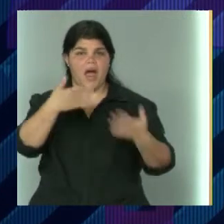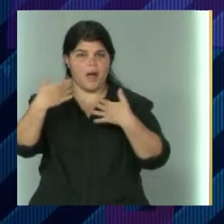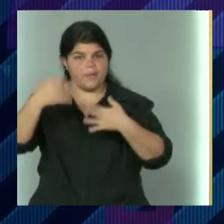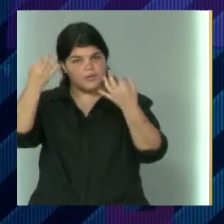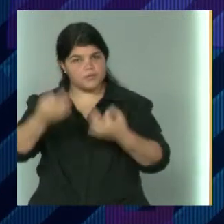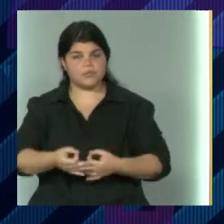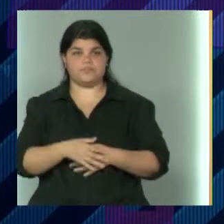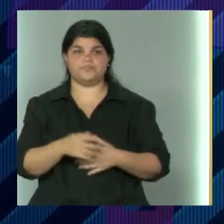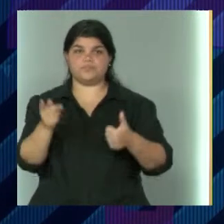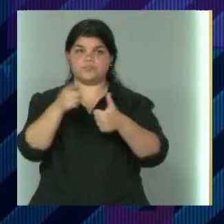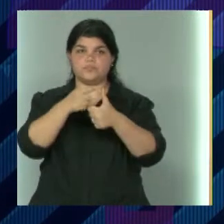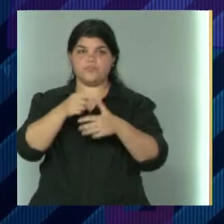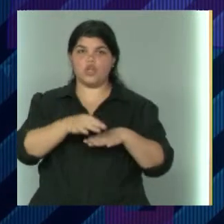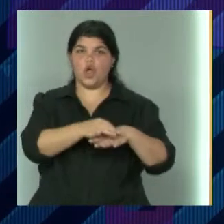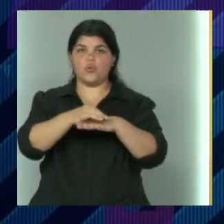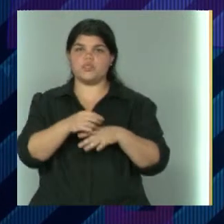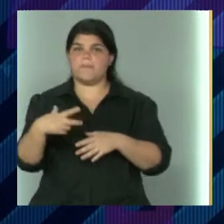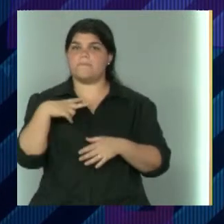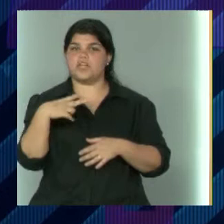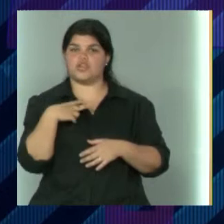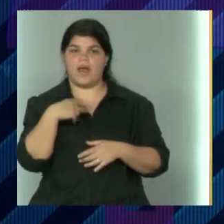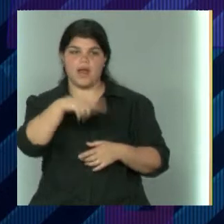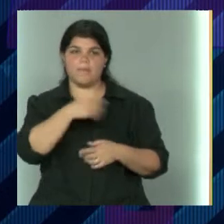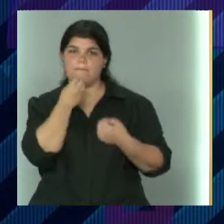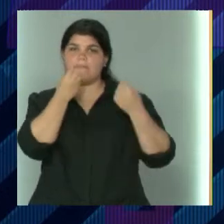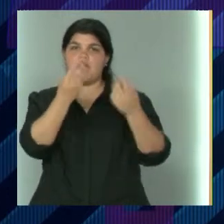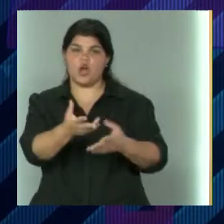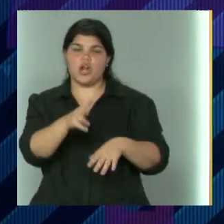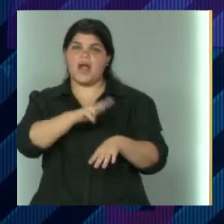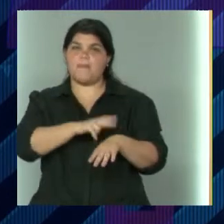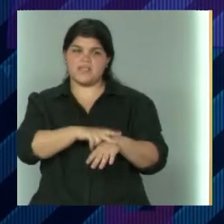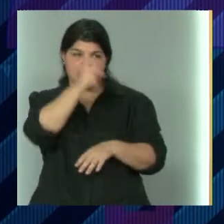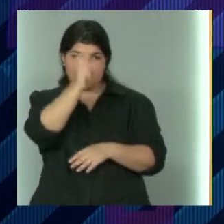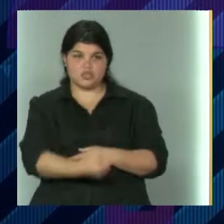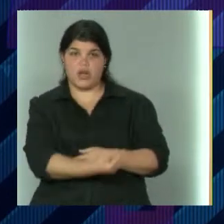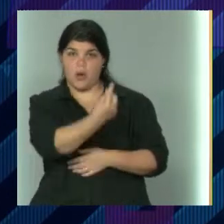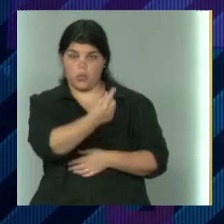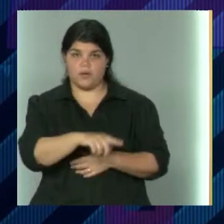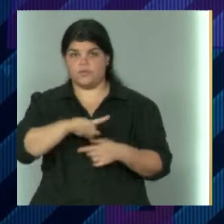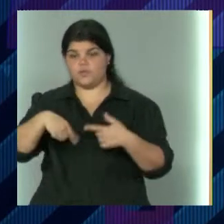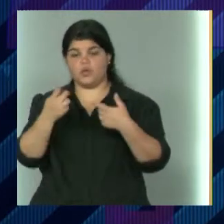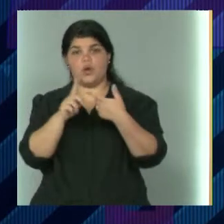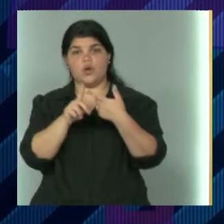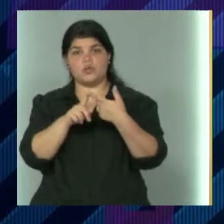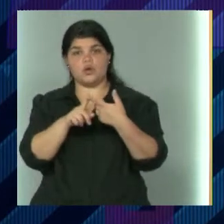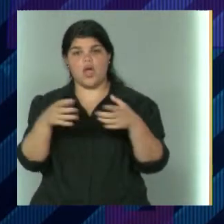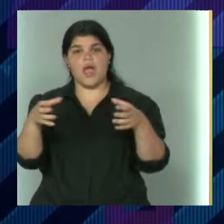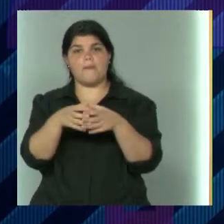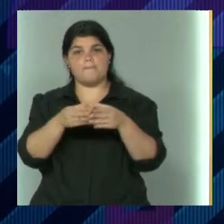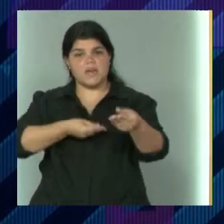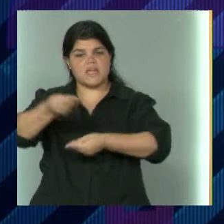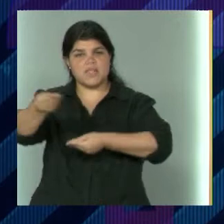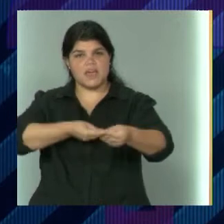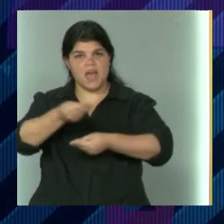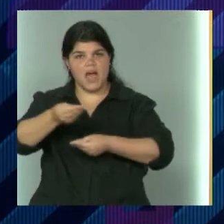Uno de ellos es el coaching personal, centrado en mejorar las competencias del individuo. El otro es el coaching empresarial, orientado a la